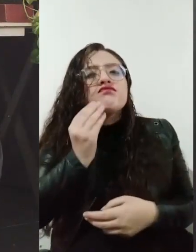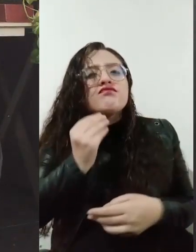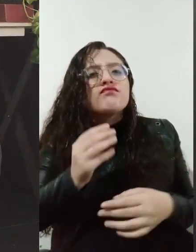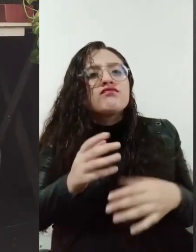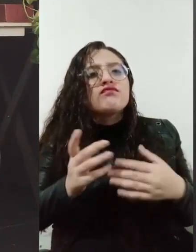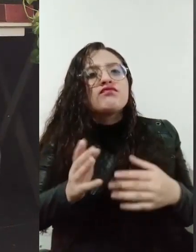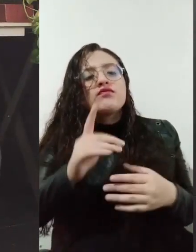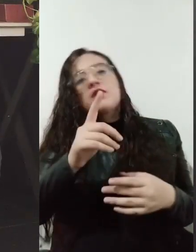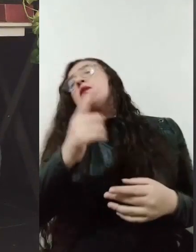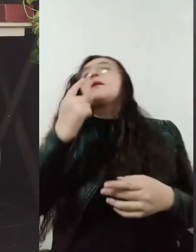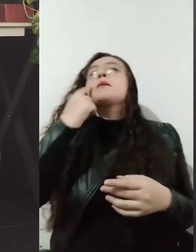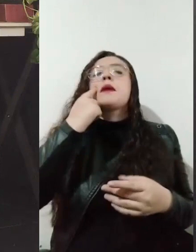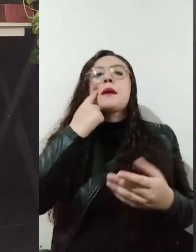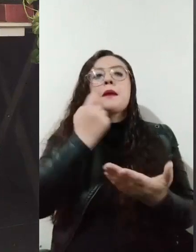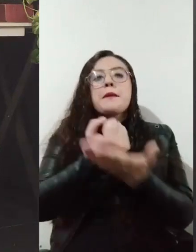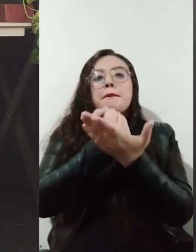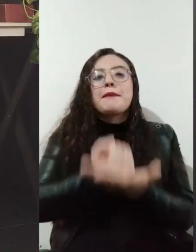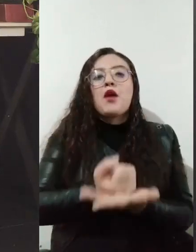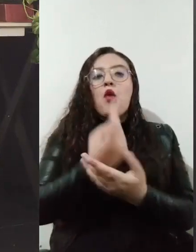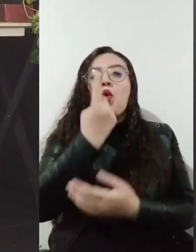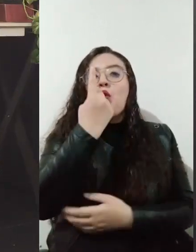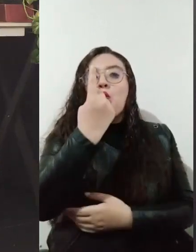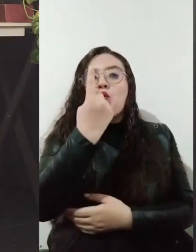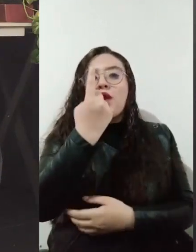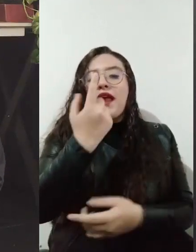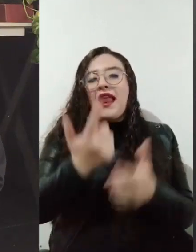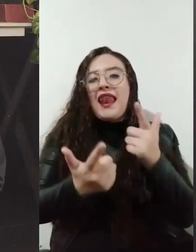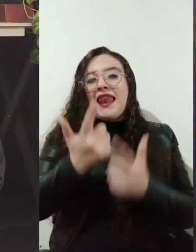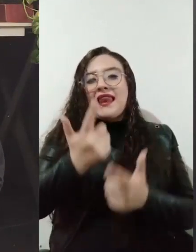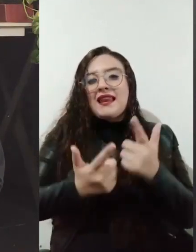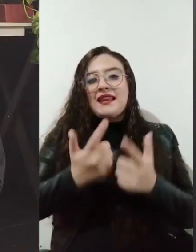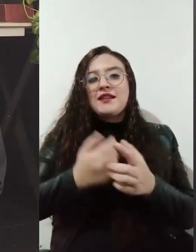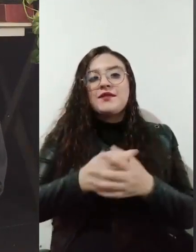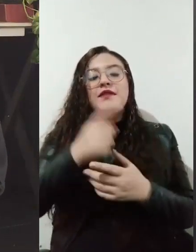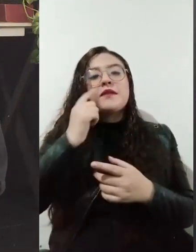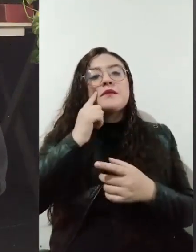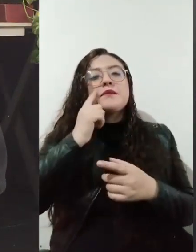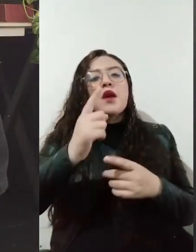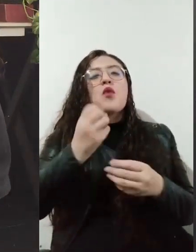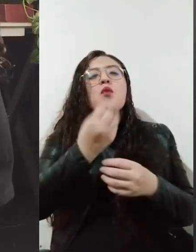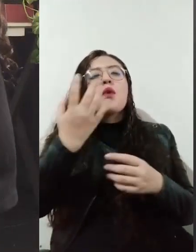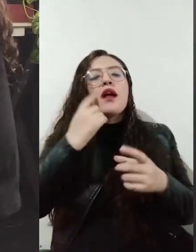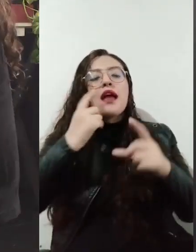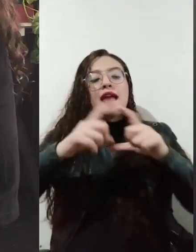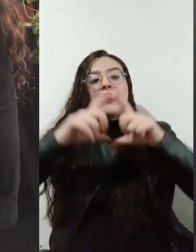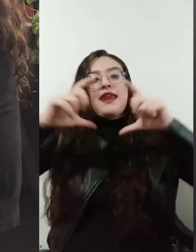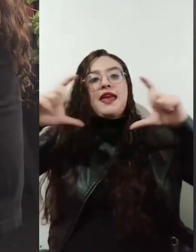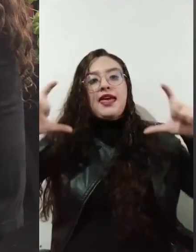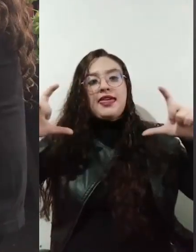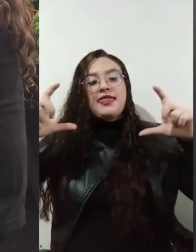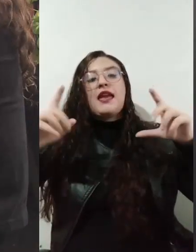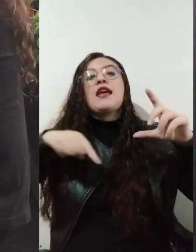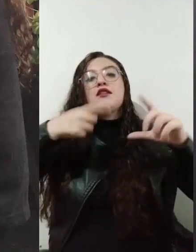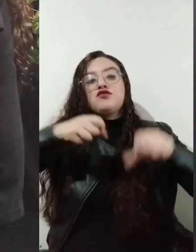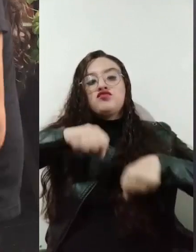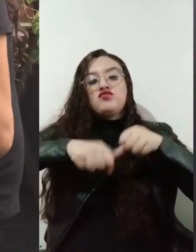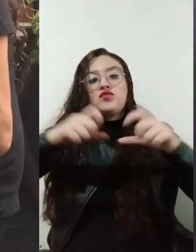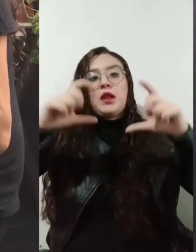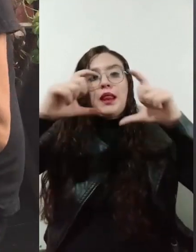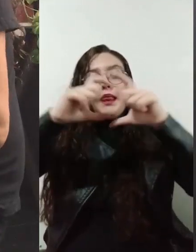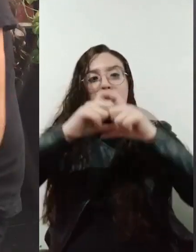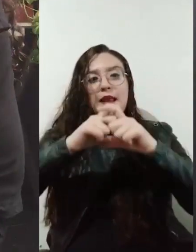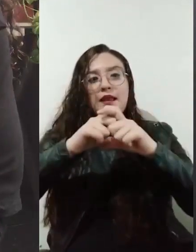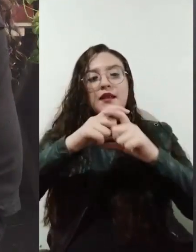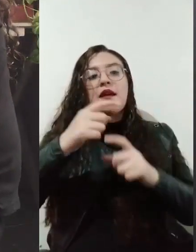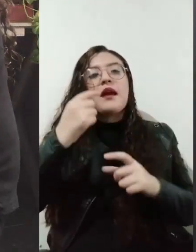2 consiste en experimentar, en este caso con un peso de 1 libra. Voy a tomar la medida del piñón más grande y la medida